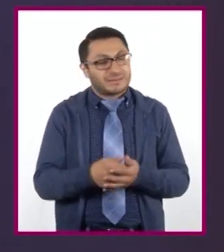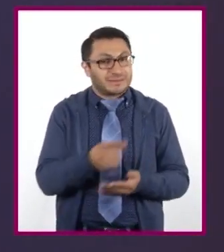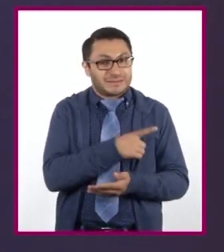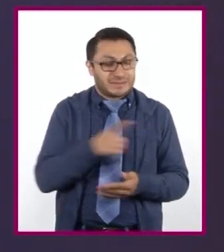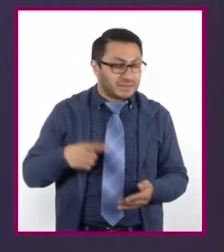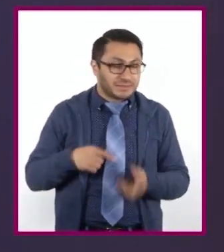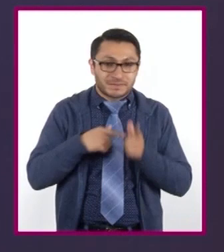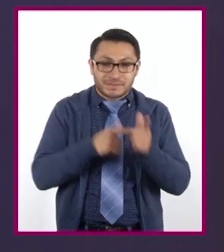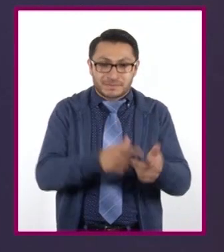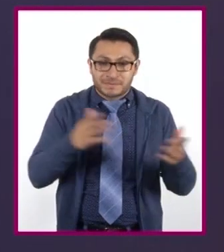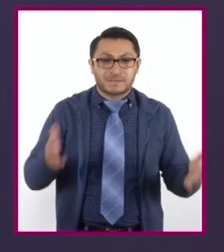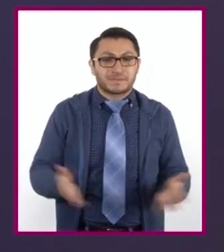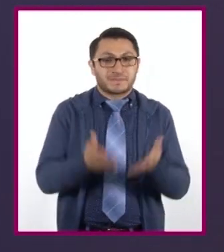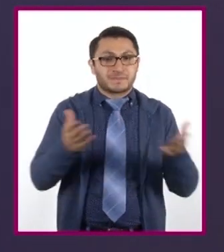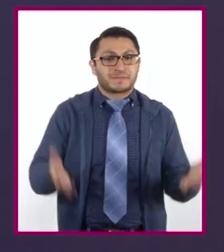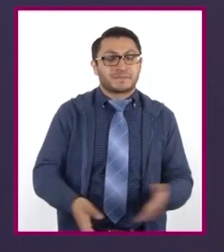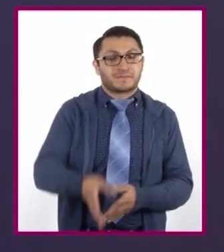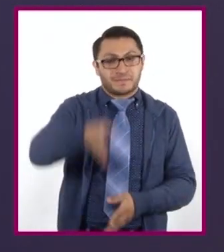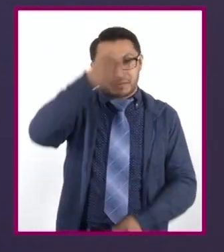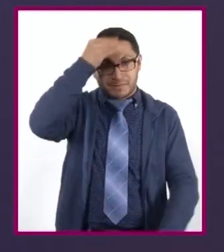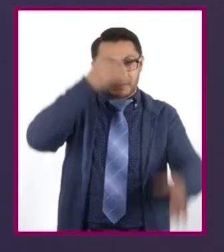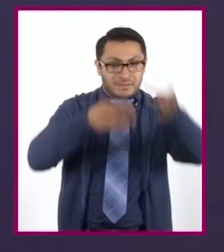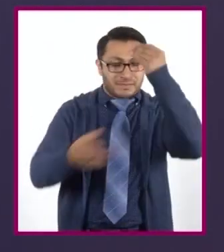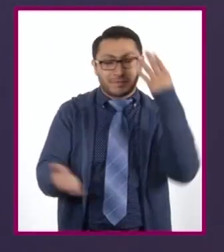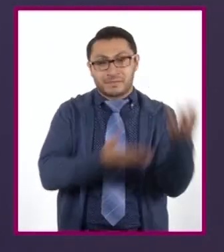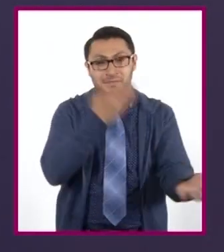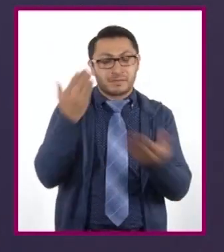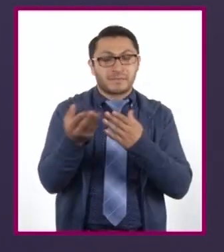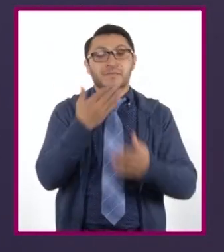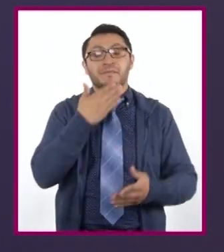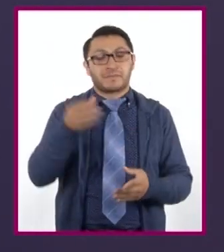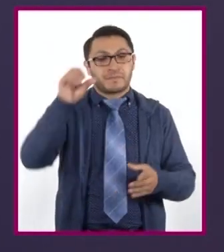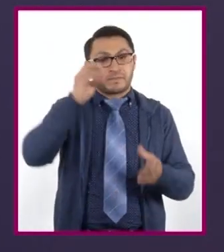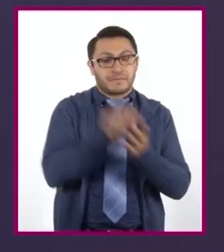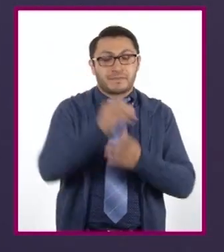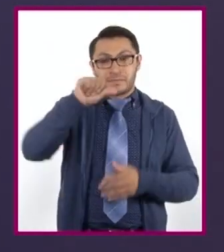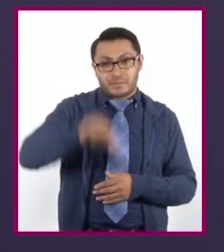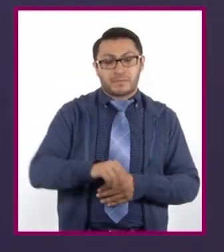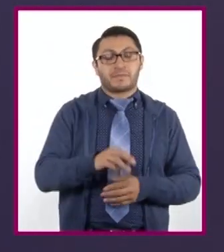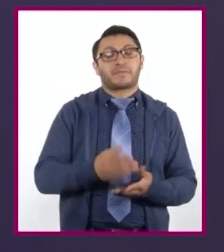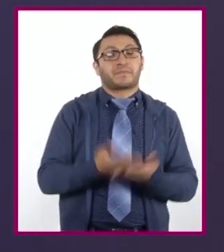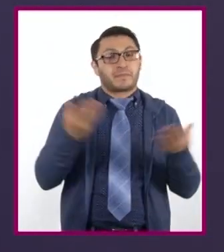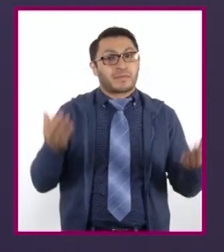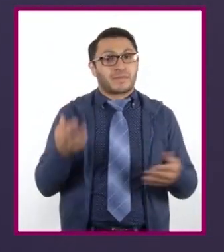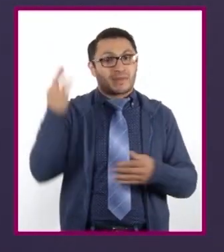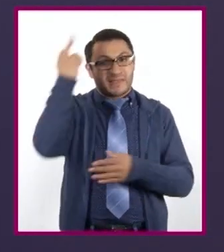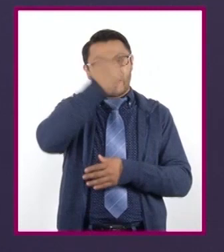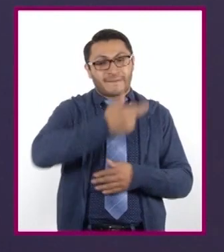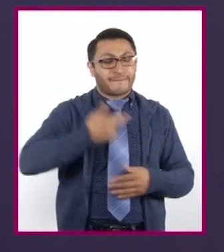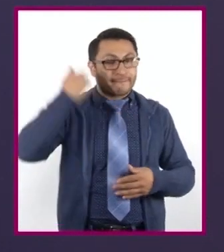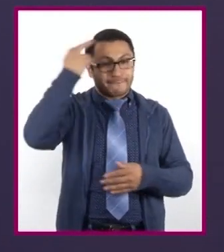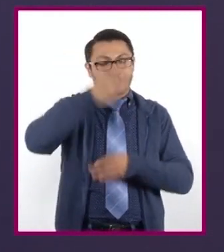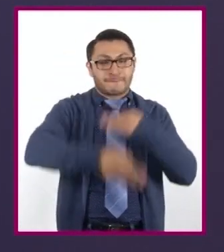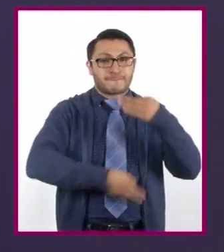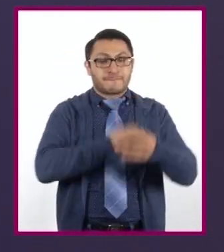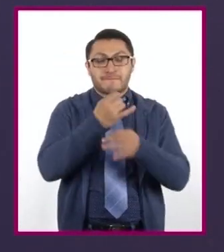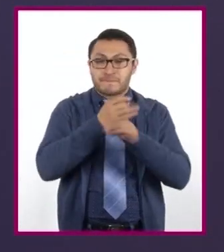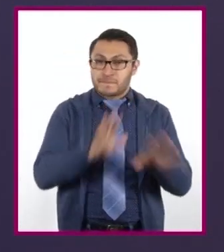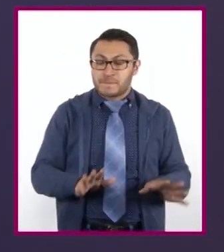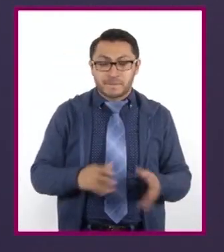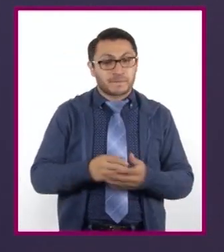seguir reforzando lo aprendido en la sesión. ¿Qué les parece si hacemos una retroalimentación de lo